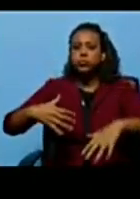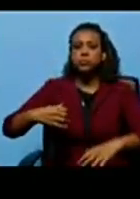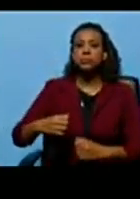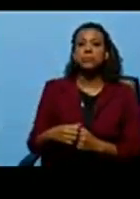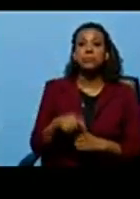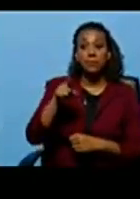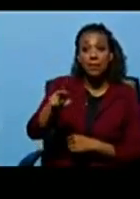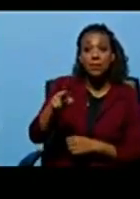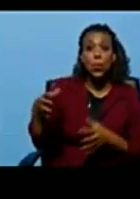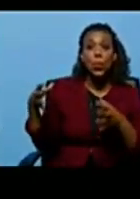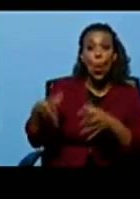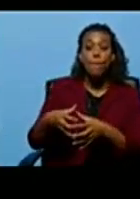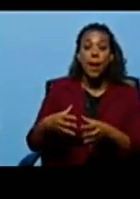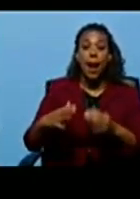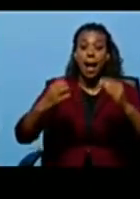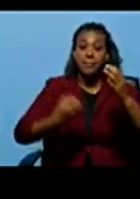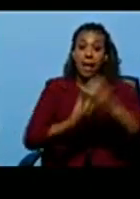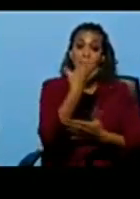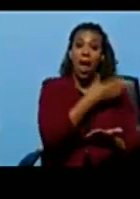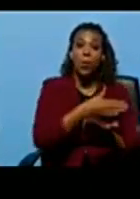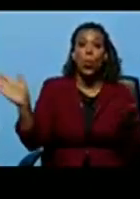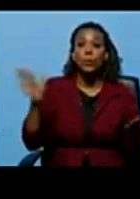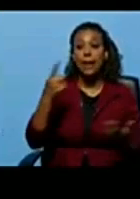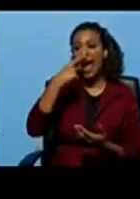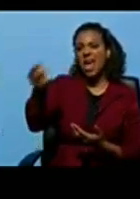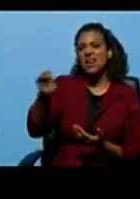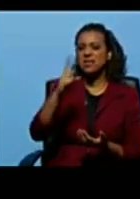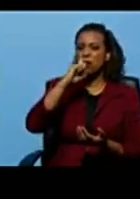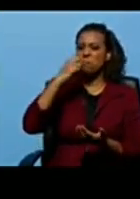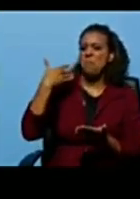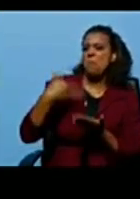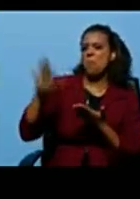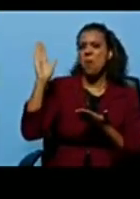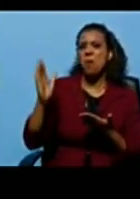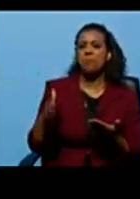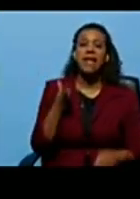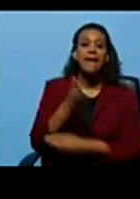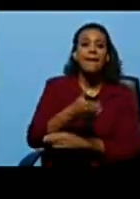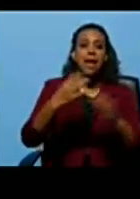ese del palacio. Tienen que llegar al palacio.